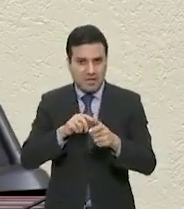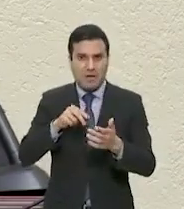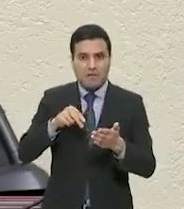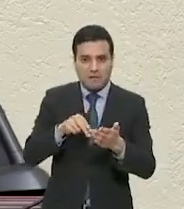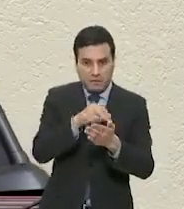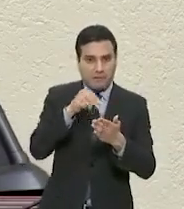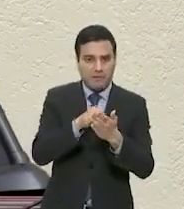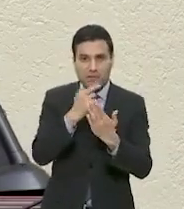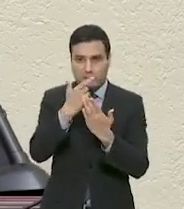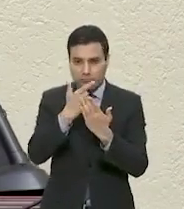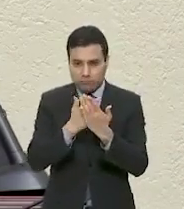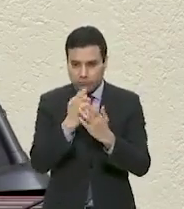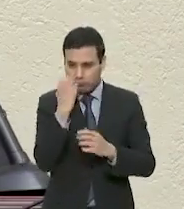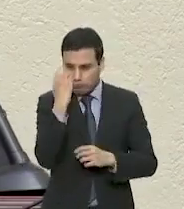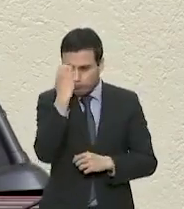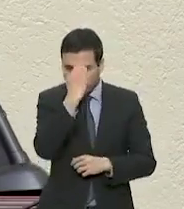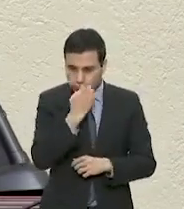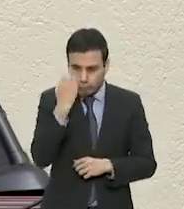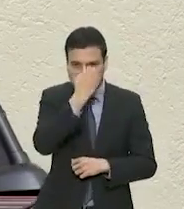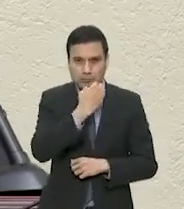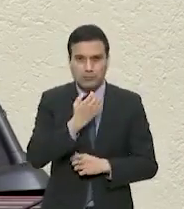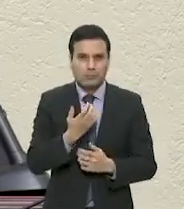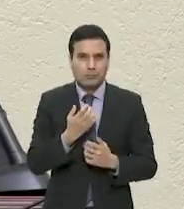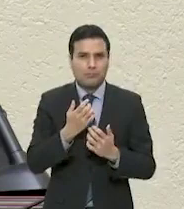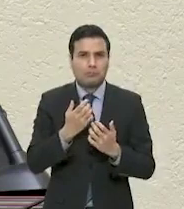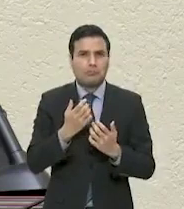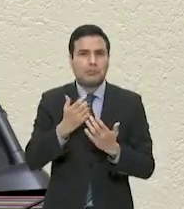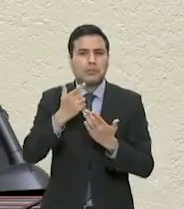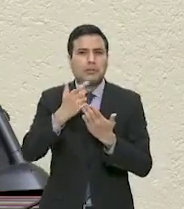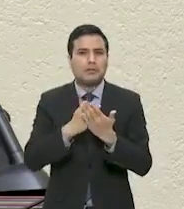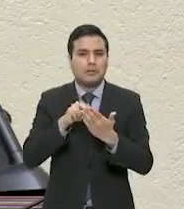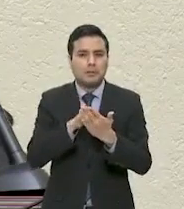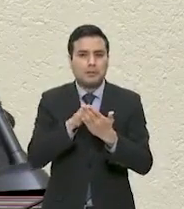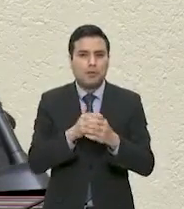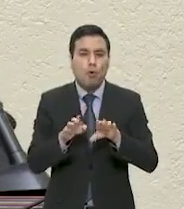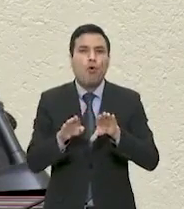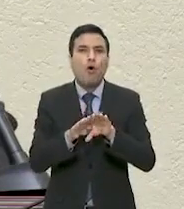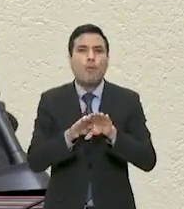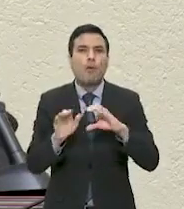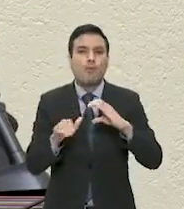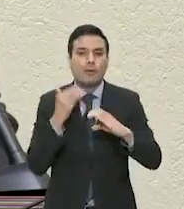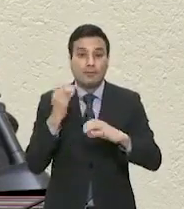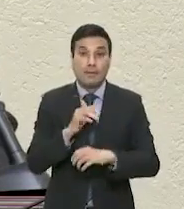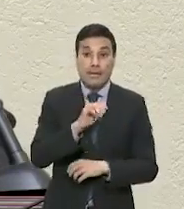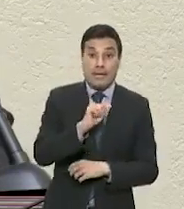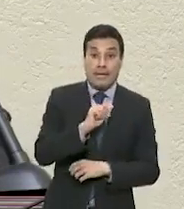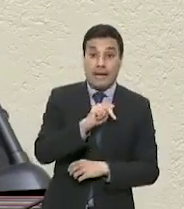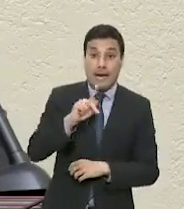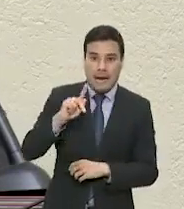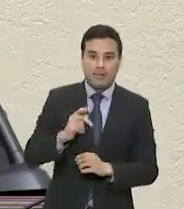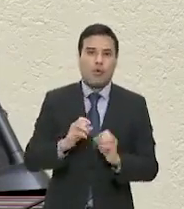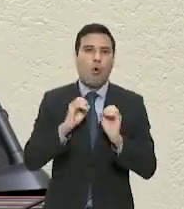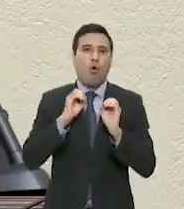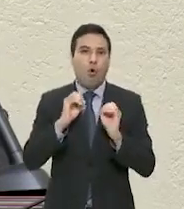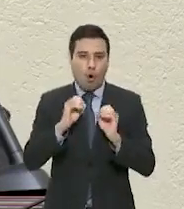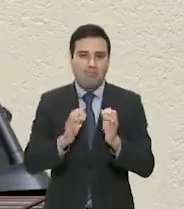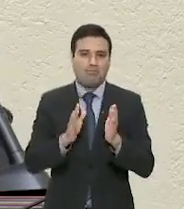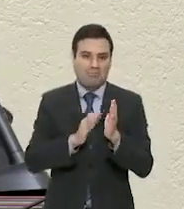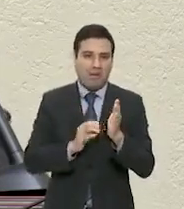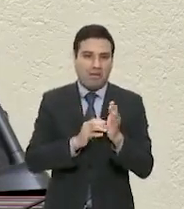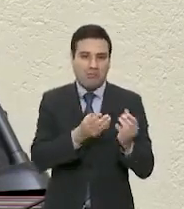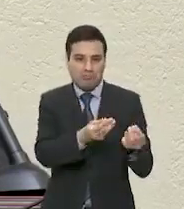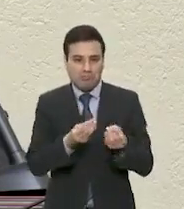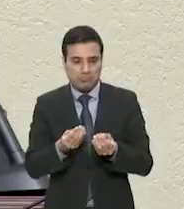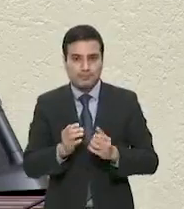están llegando había la app en formatos físicos está revisión nos dará certeza sobre la convocatoria que deberá emitir el